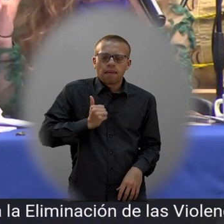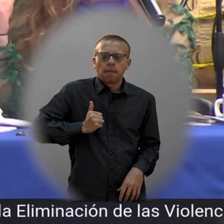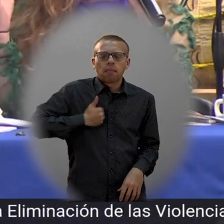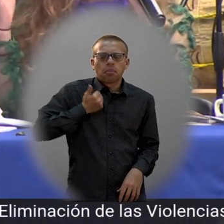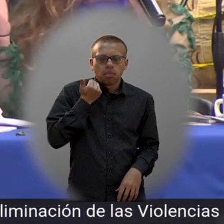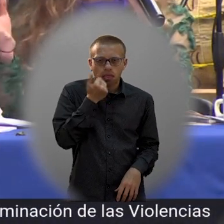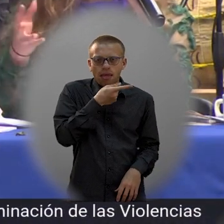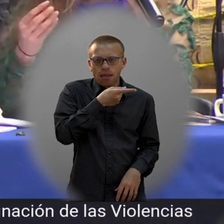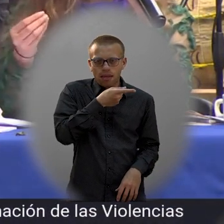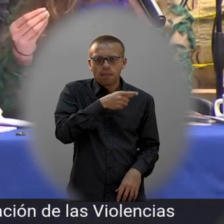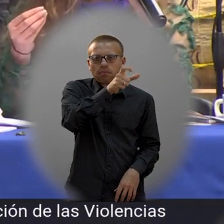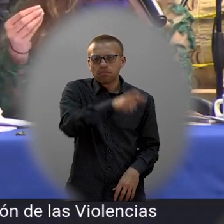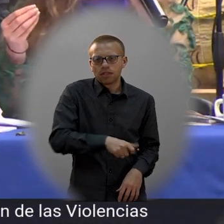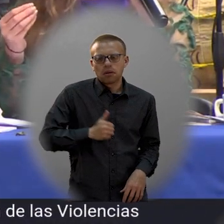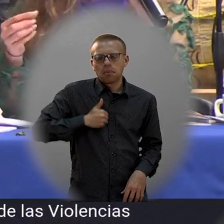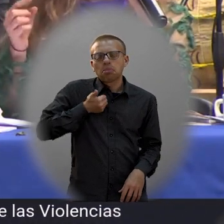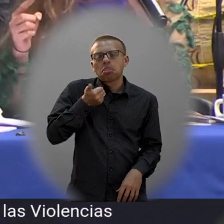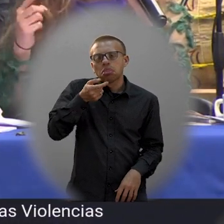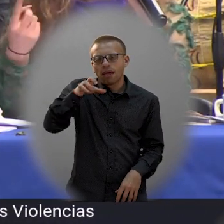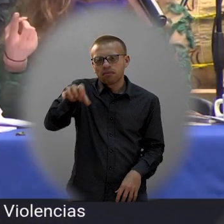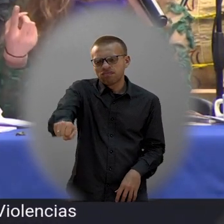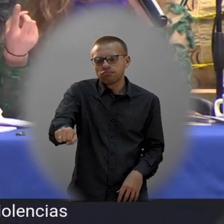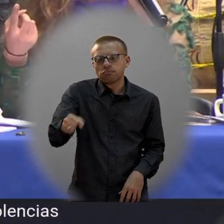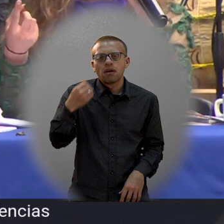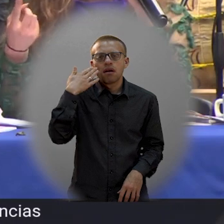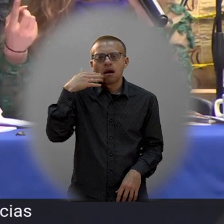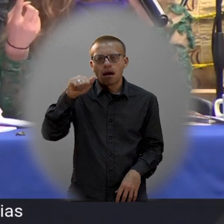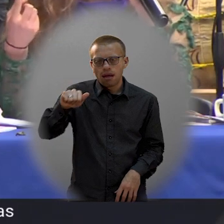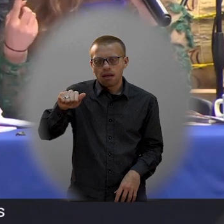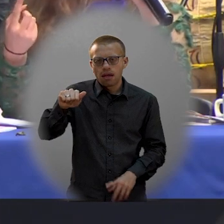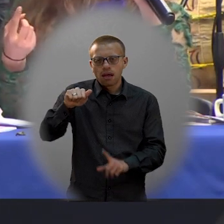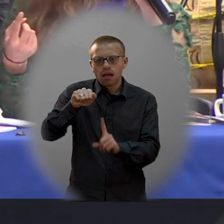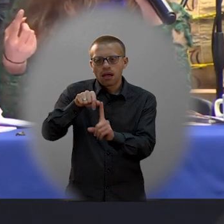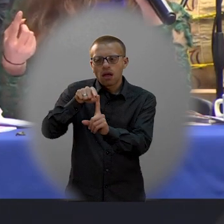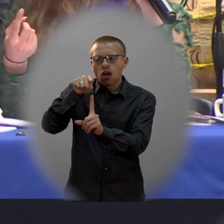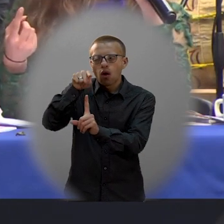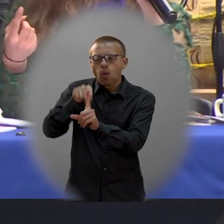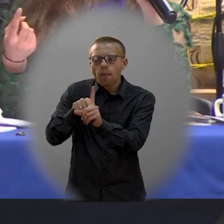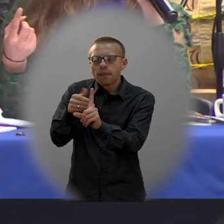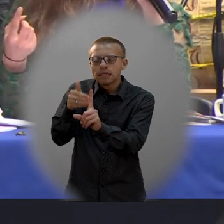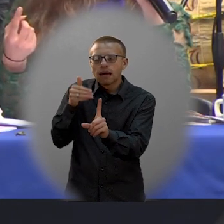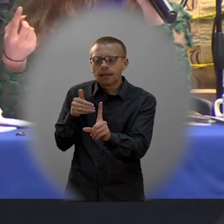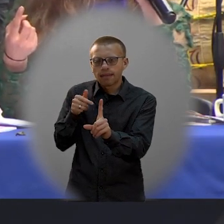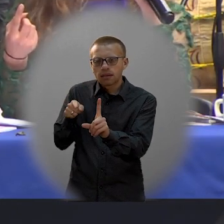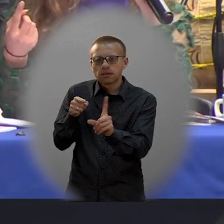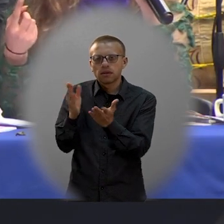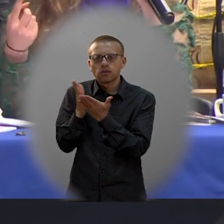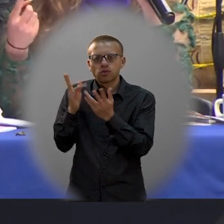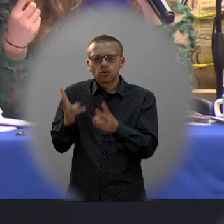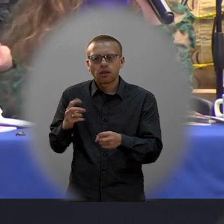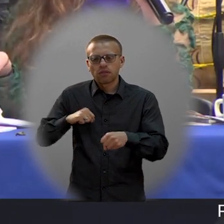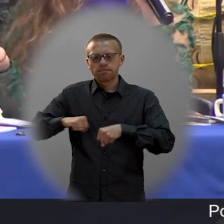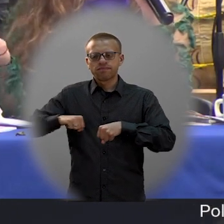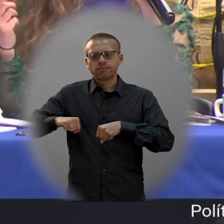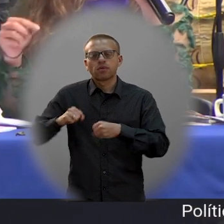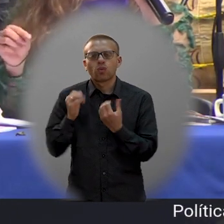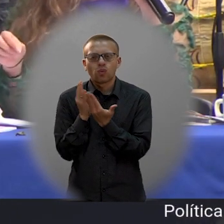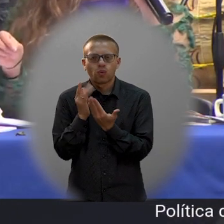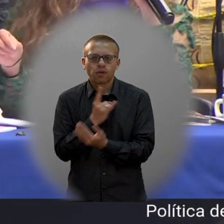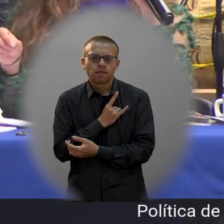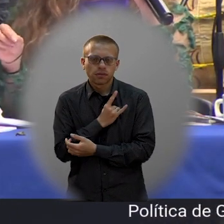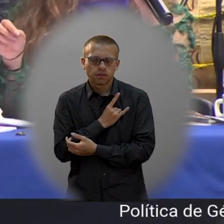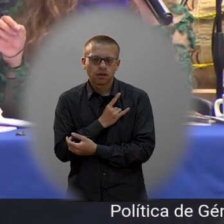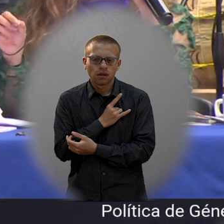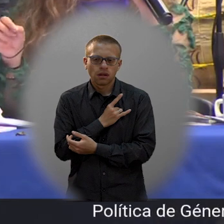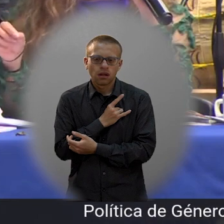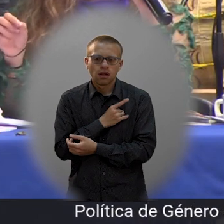a la chica, en este caso en específico, un mes antes de ser estudiante activo de la universidad. Y ella en este